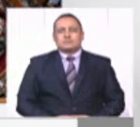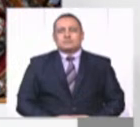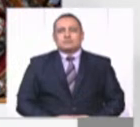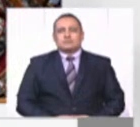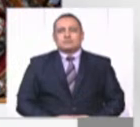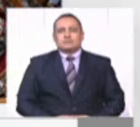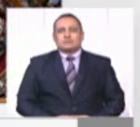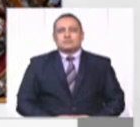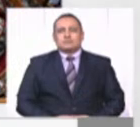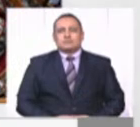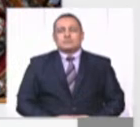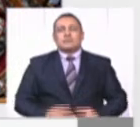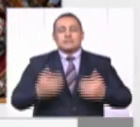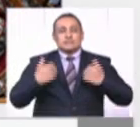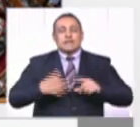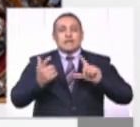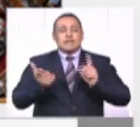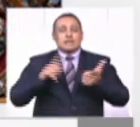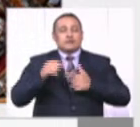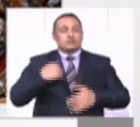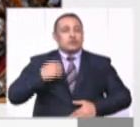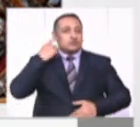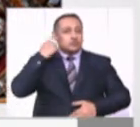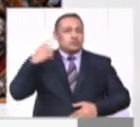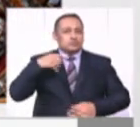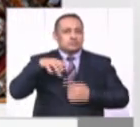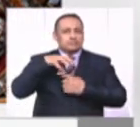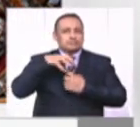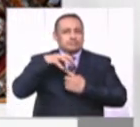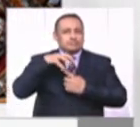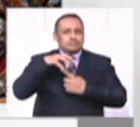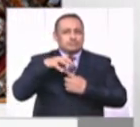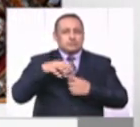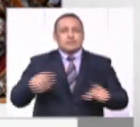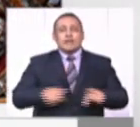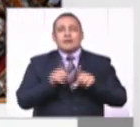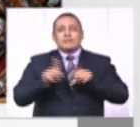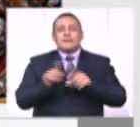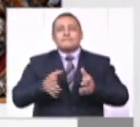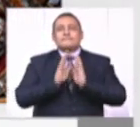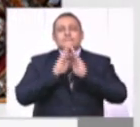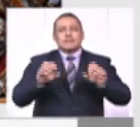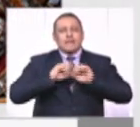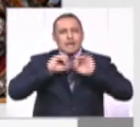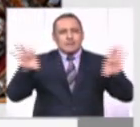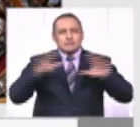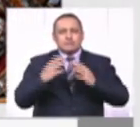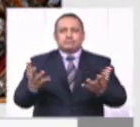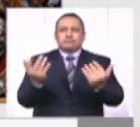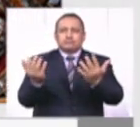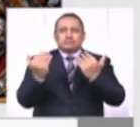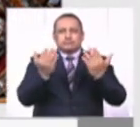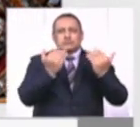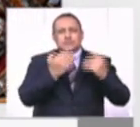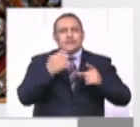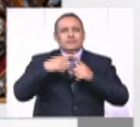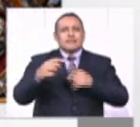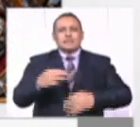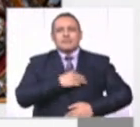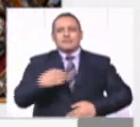televisión ya estamos escuchando el timbre justamente que invoca a la convocatoria de los